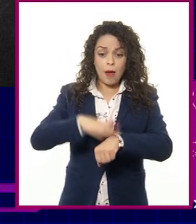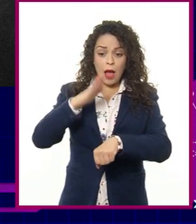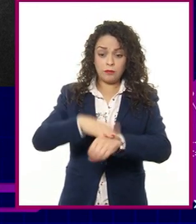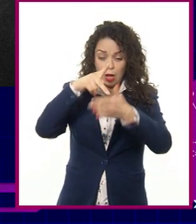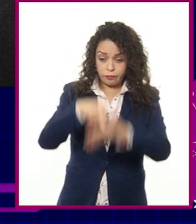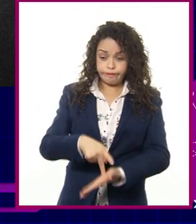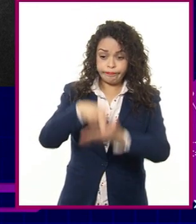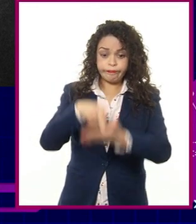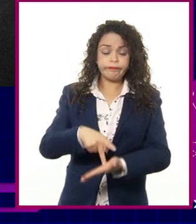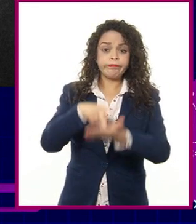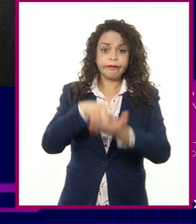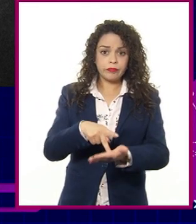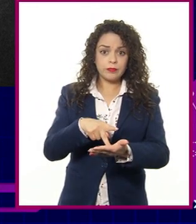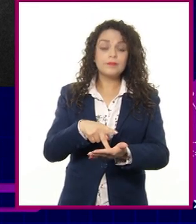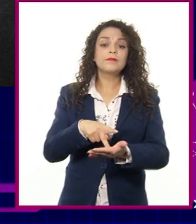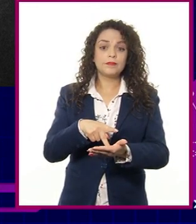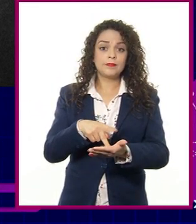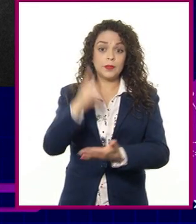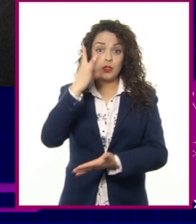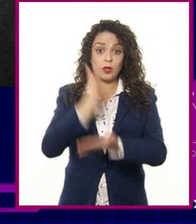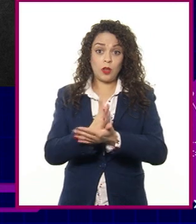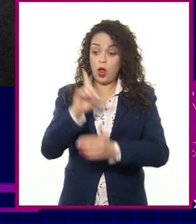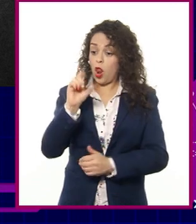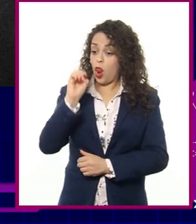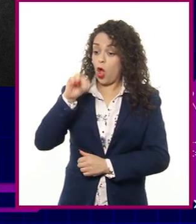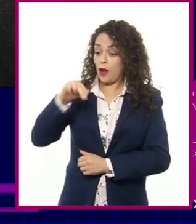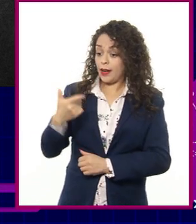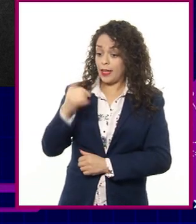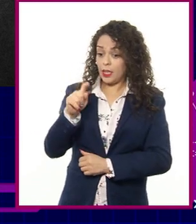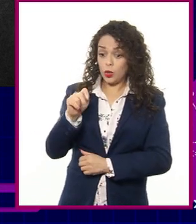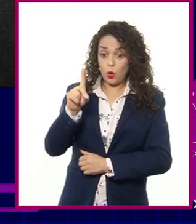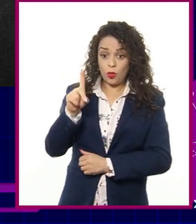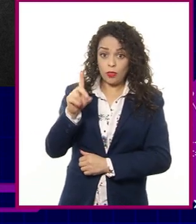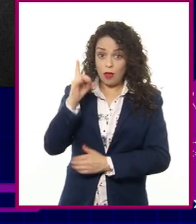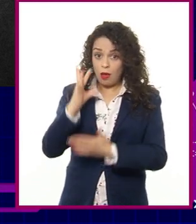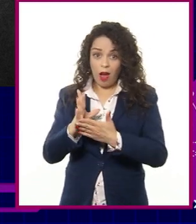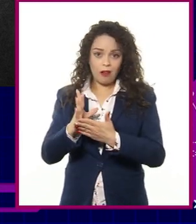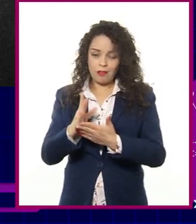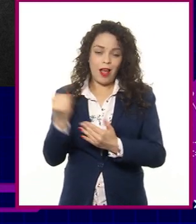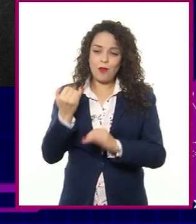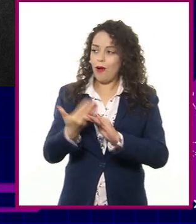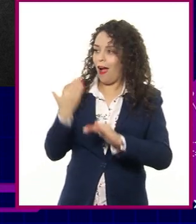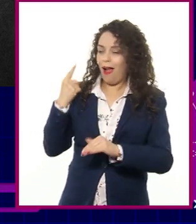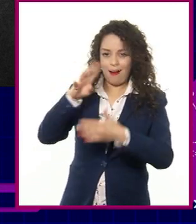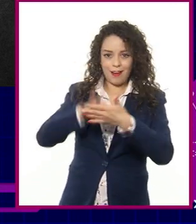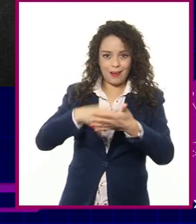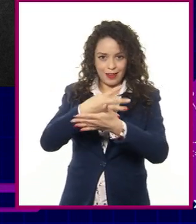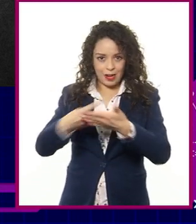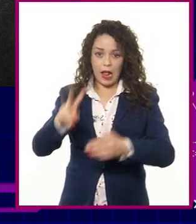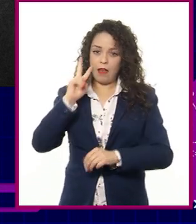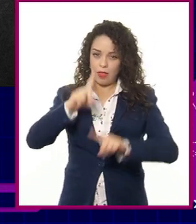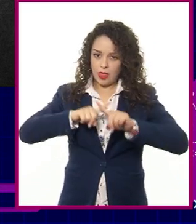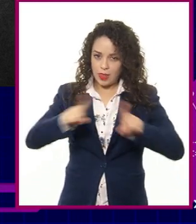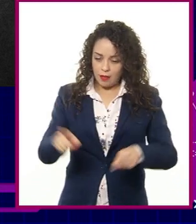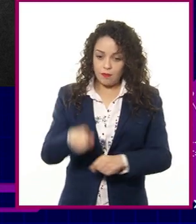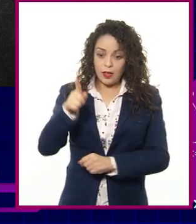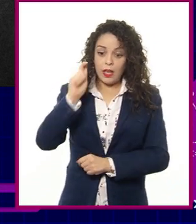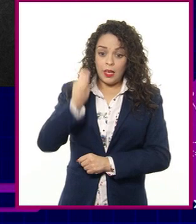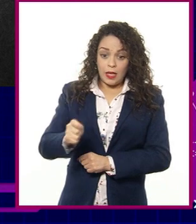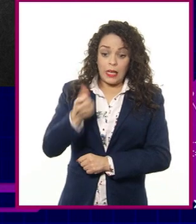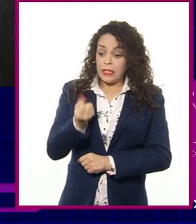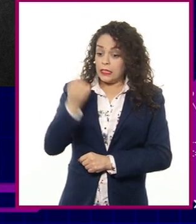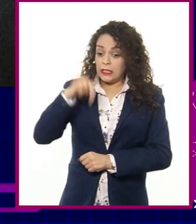lugar de solo considerar el aumento de su longitud, como se hizo en la gráfica anterior. Observen que la longitud del resorte sin